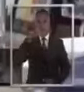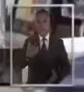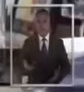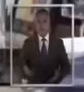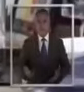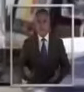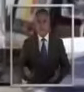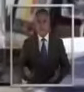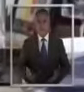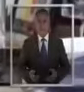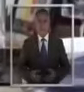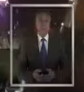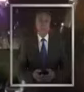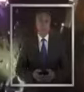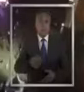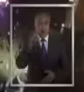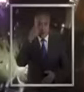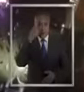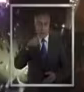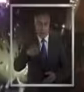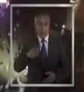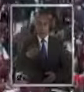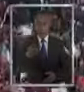Pero no volvemos por el pasado ni la nostalgia.